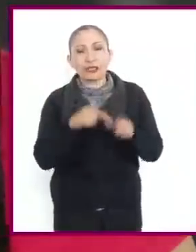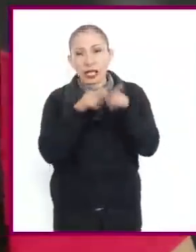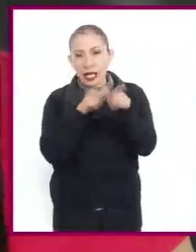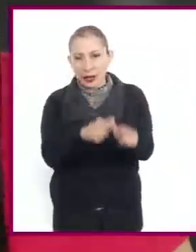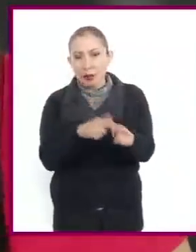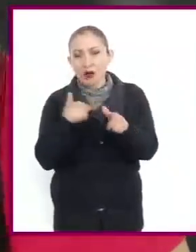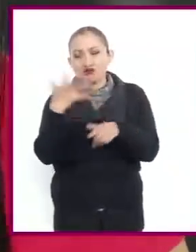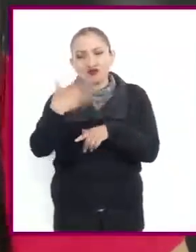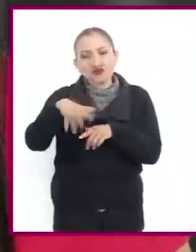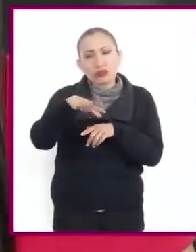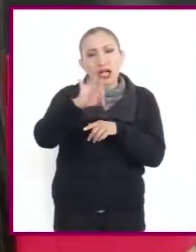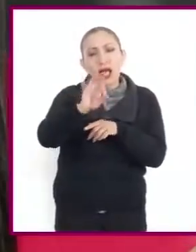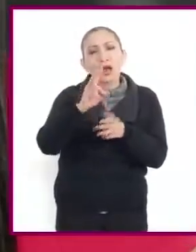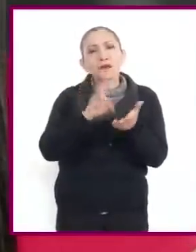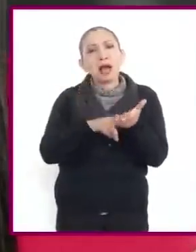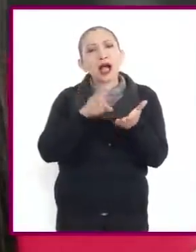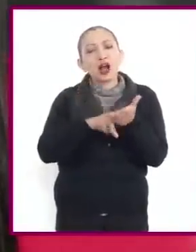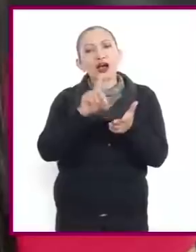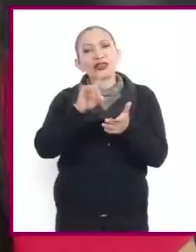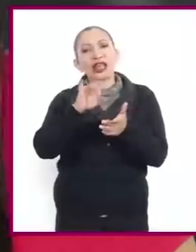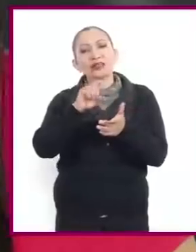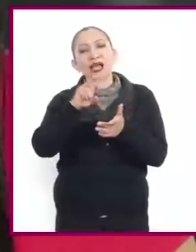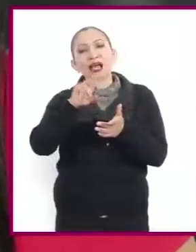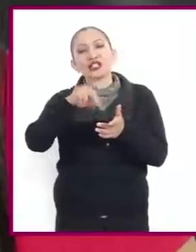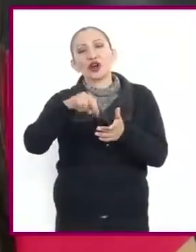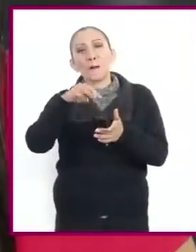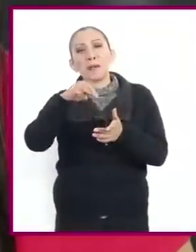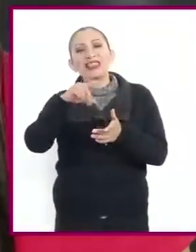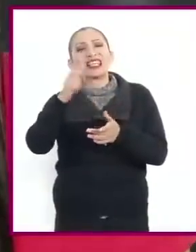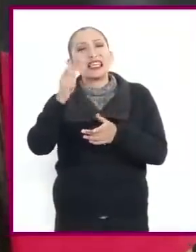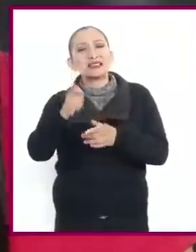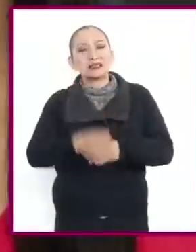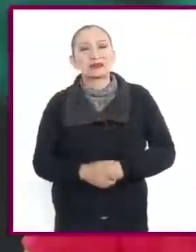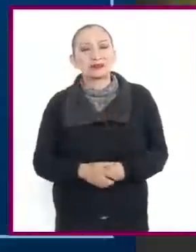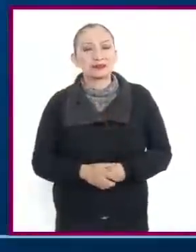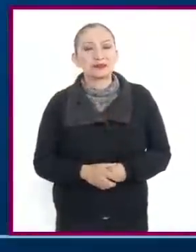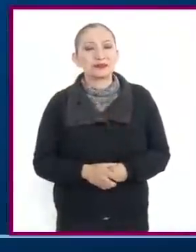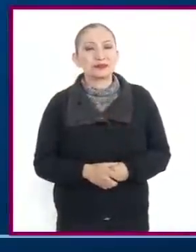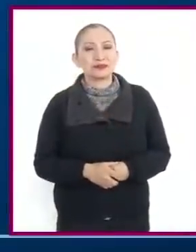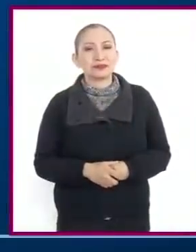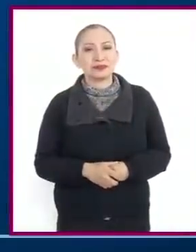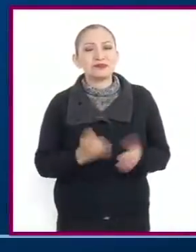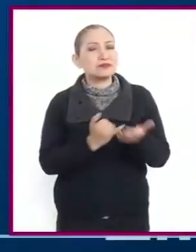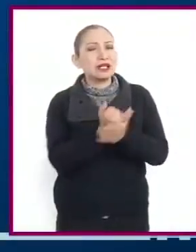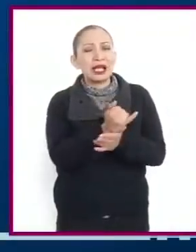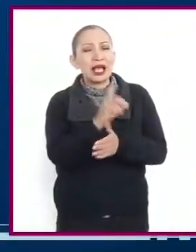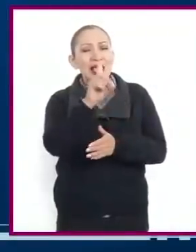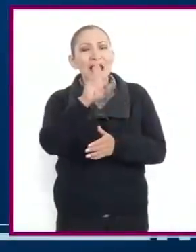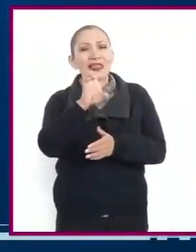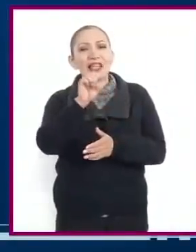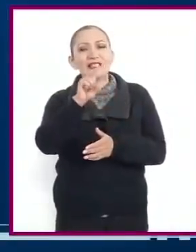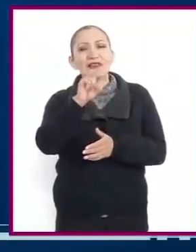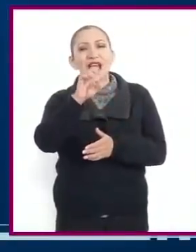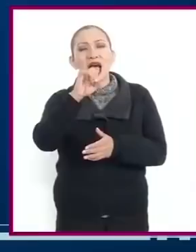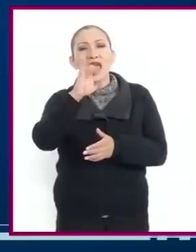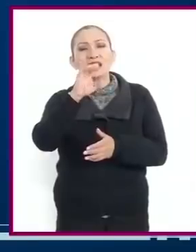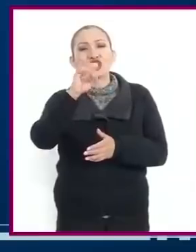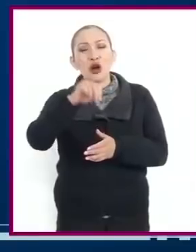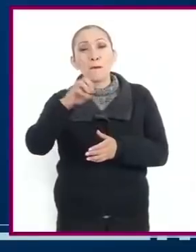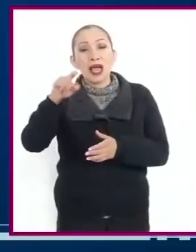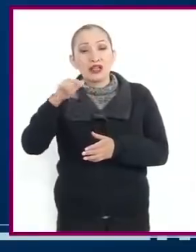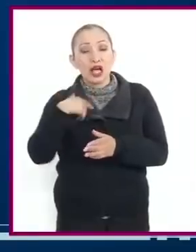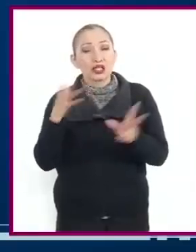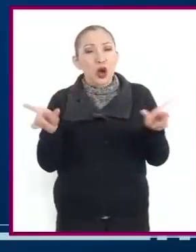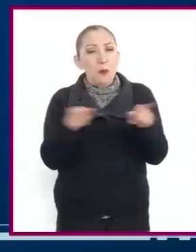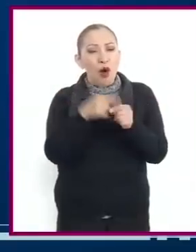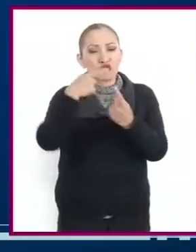Continuemos con nuestra búsqueda del valor de la desviación media y lo que esta significa. Definamos a la desviación media como el promedio del